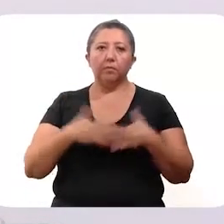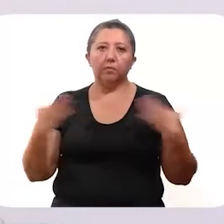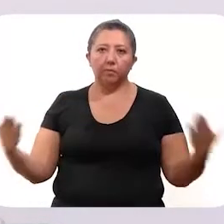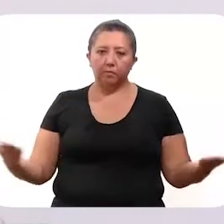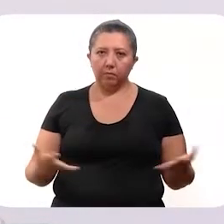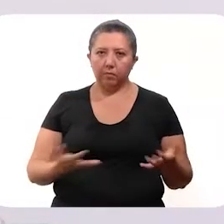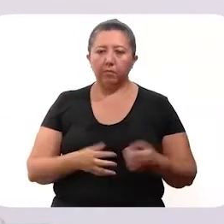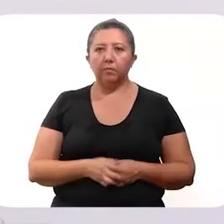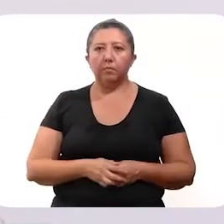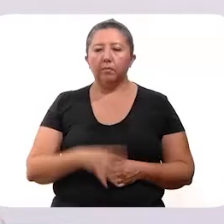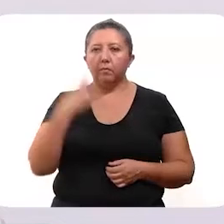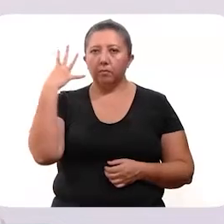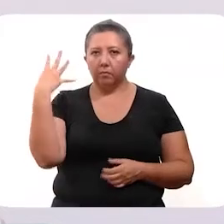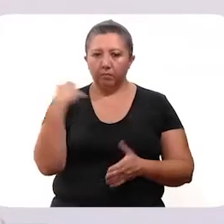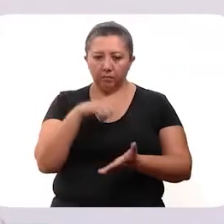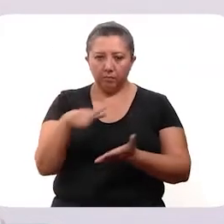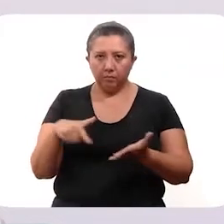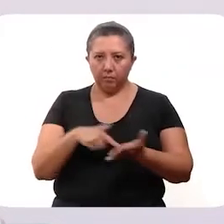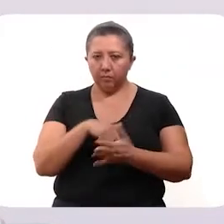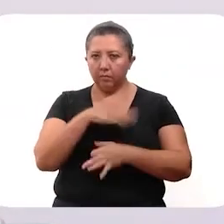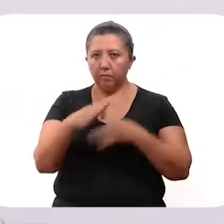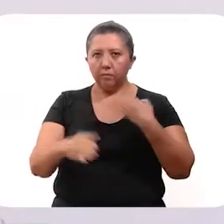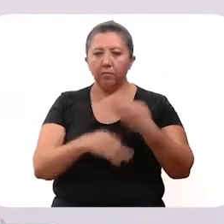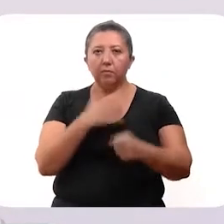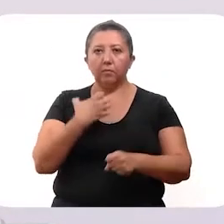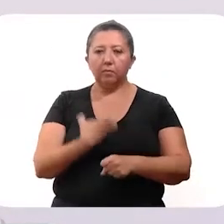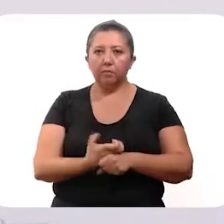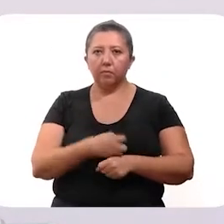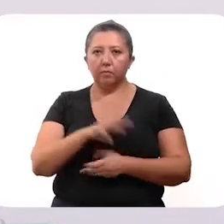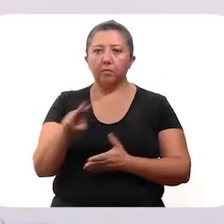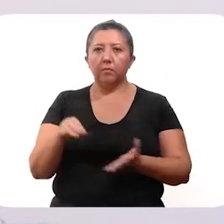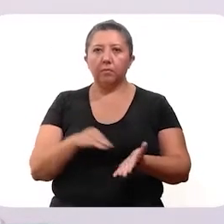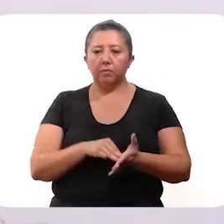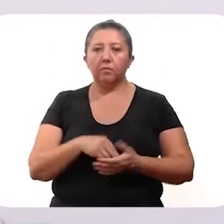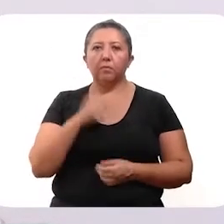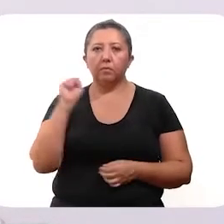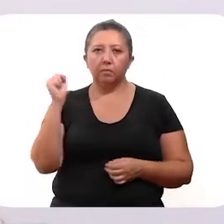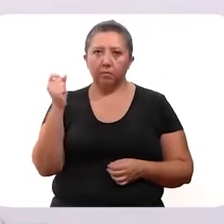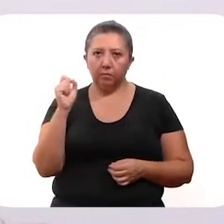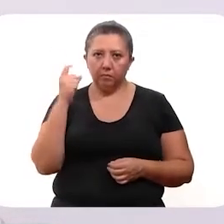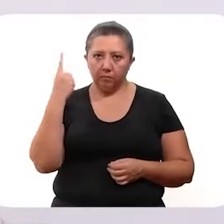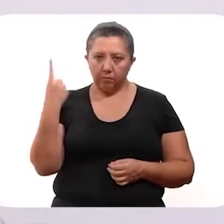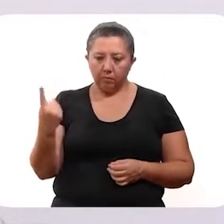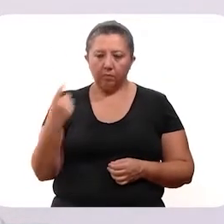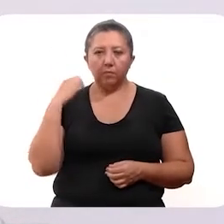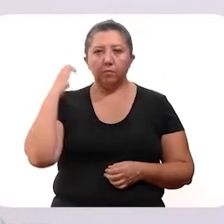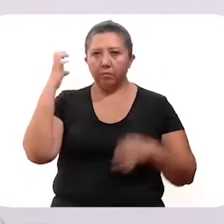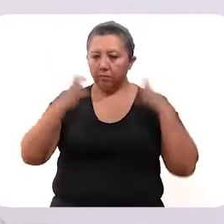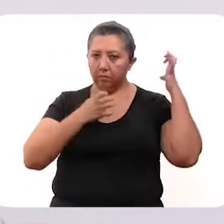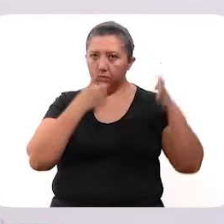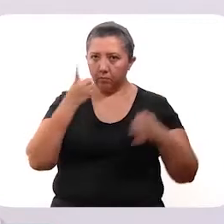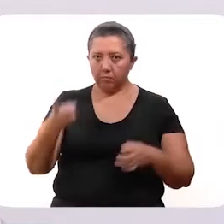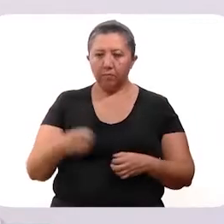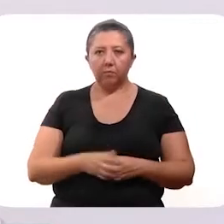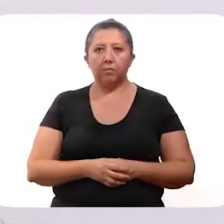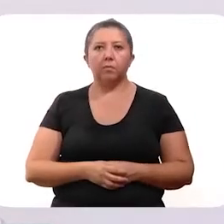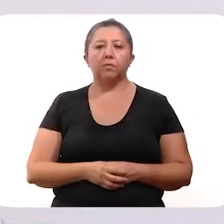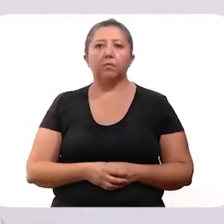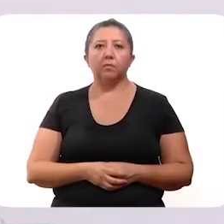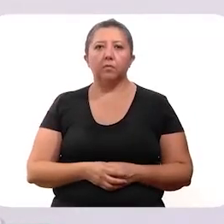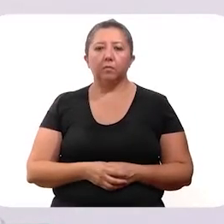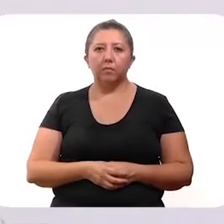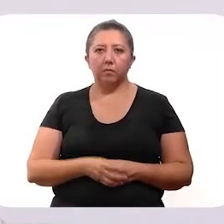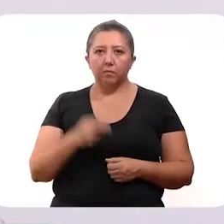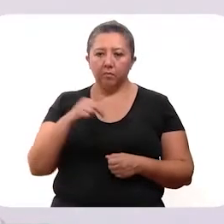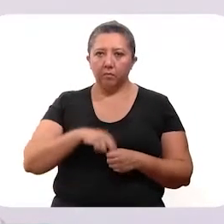lleva a cabo en 4 sedes en todo el estado. En Mérida, en el Centro de Convenciones y Exposiciones Yucatán Siglo